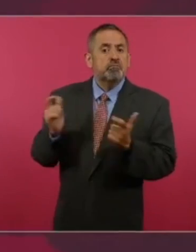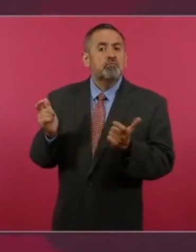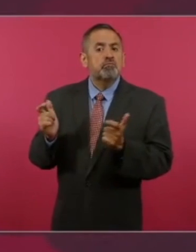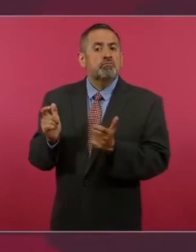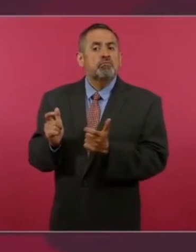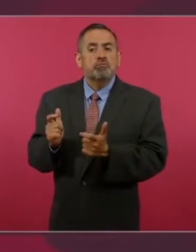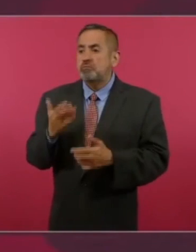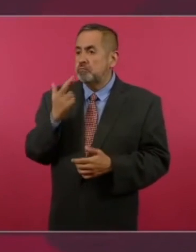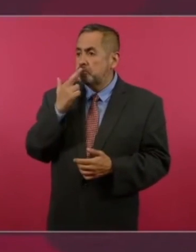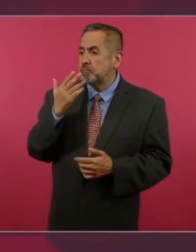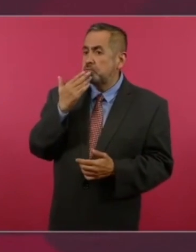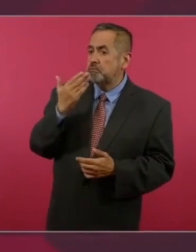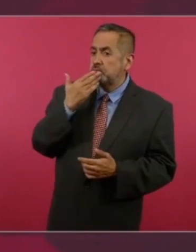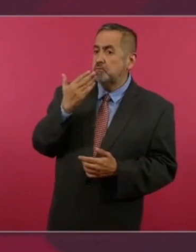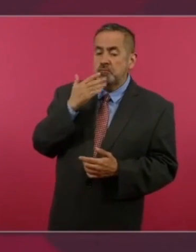y de la desigualdad